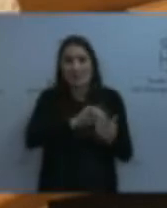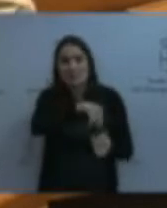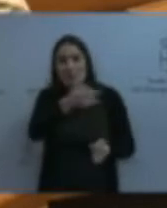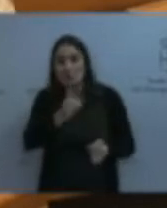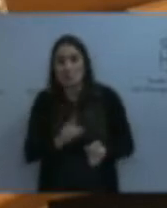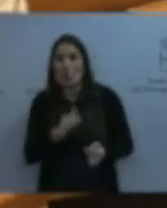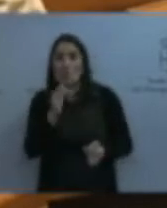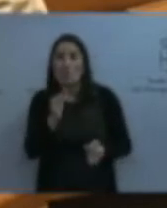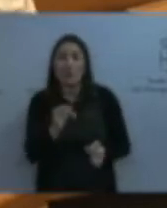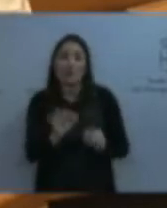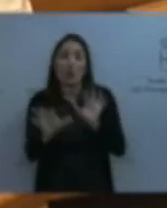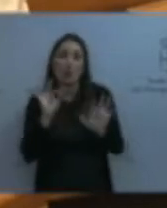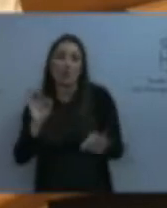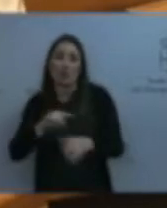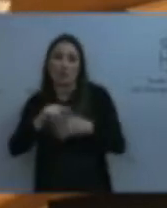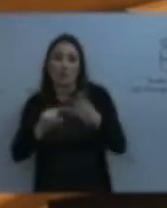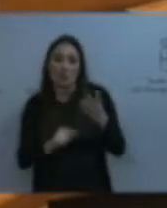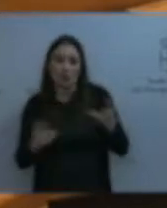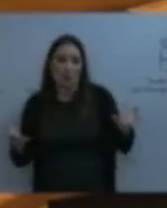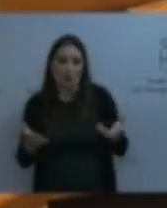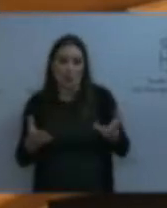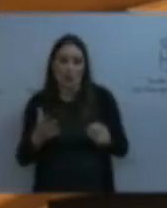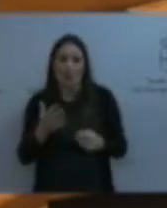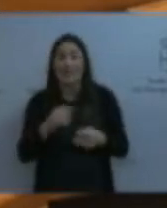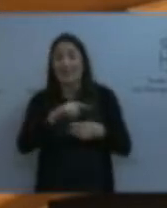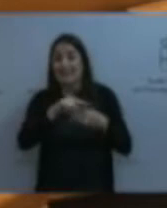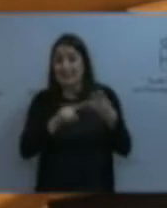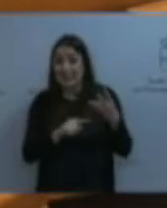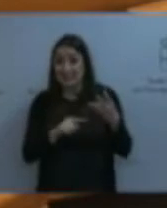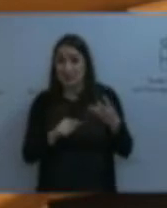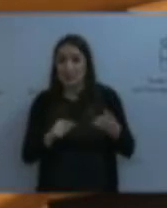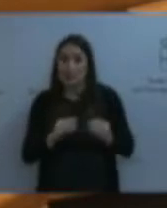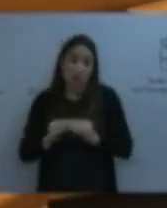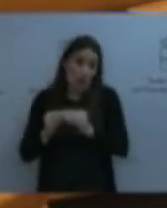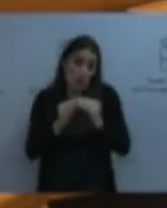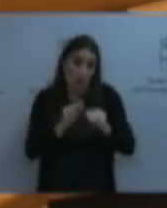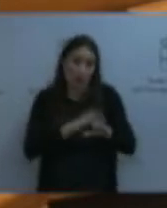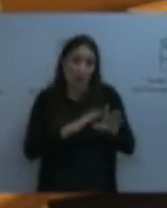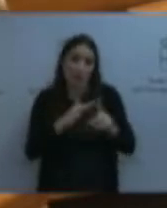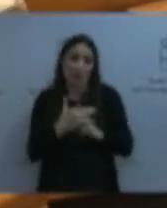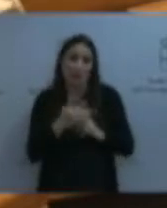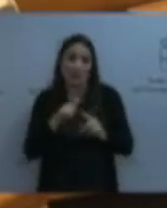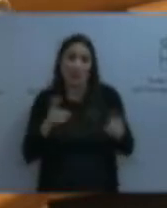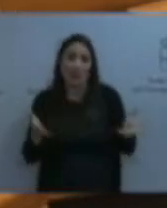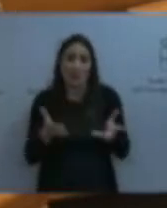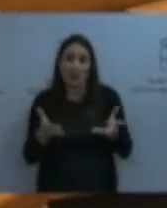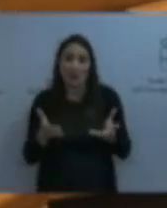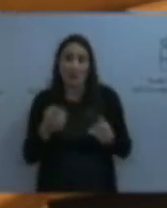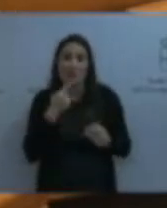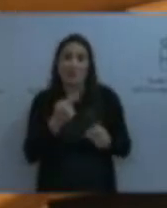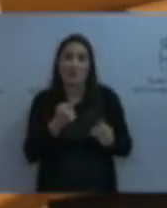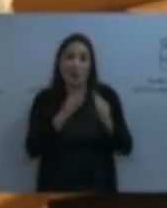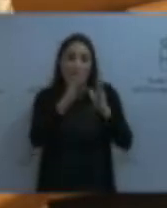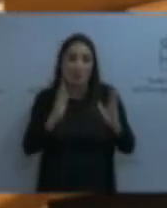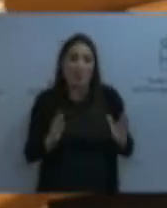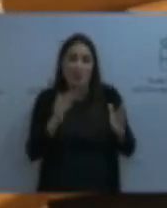de 4 posibles situaciones de urgencia. Las 3 primeras son comunes también para la situación de emergencia: privación de vivienda por